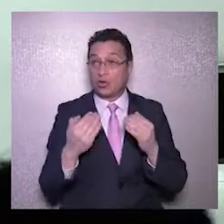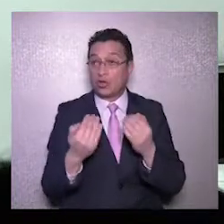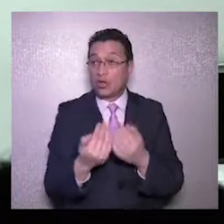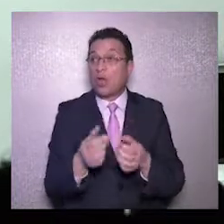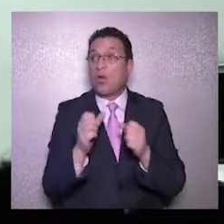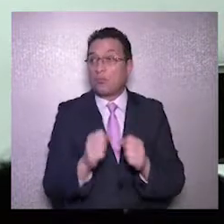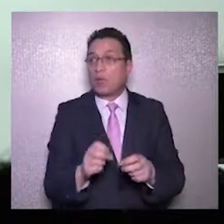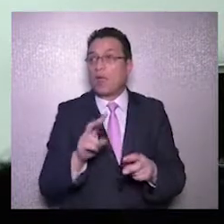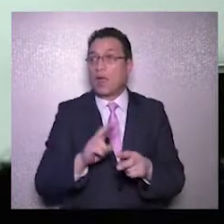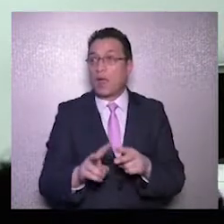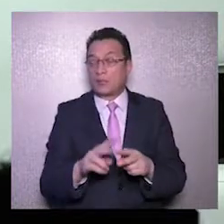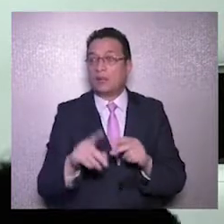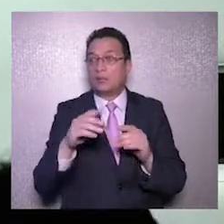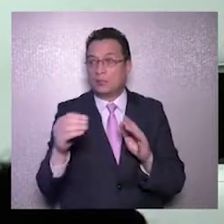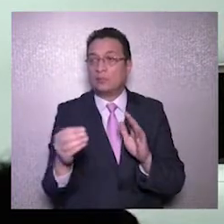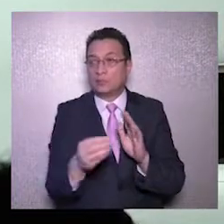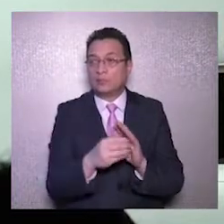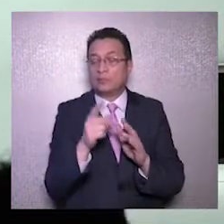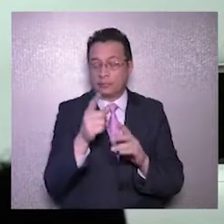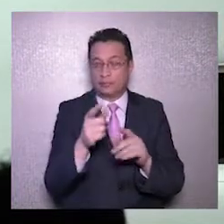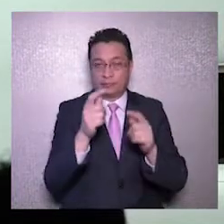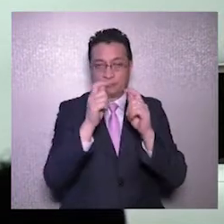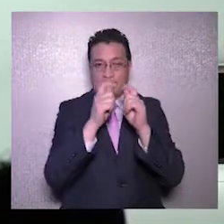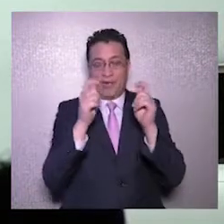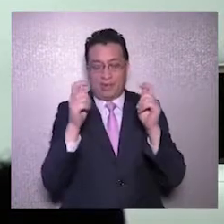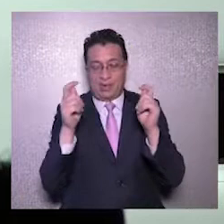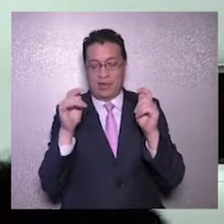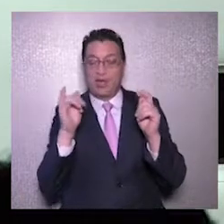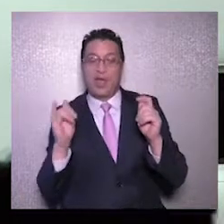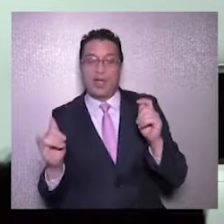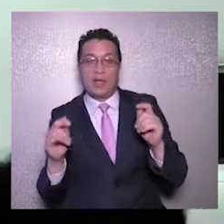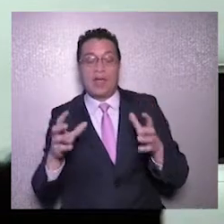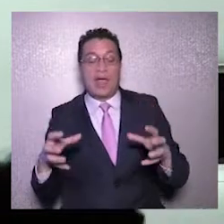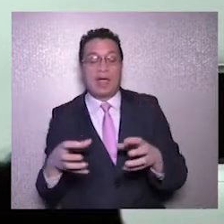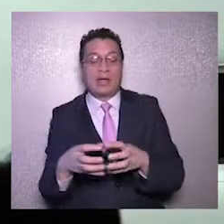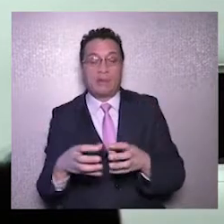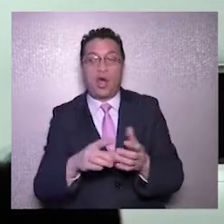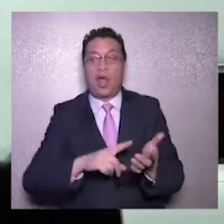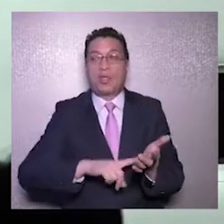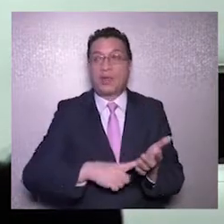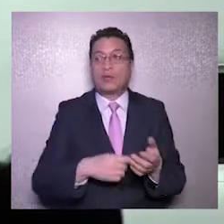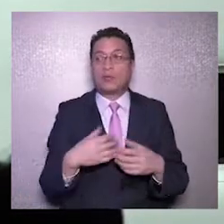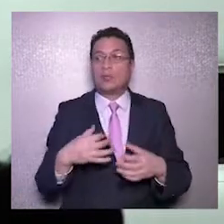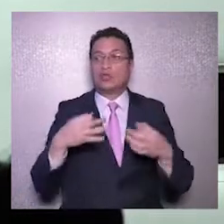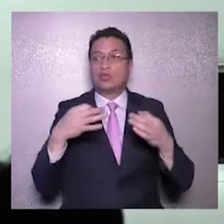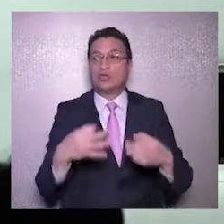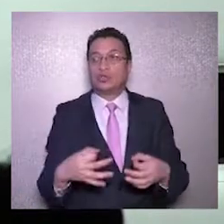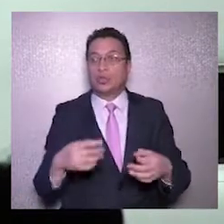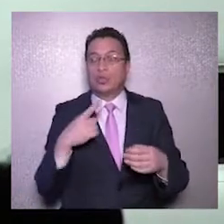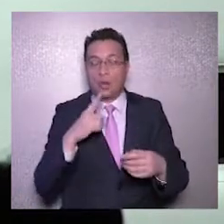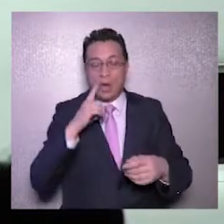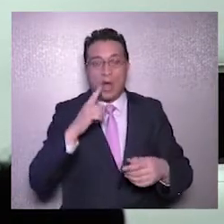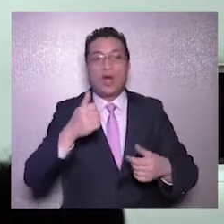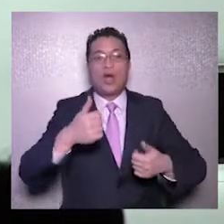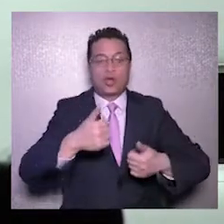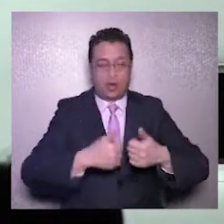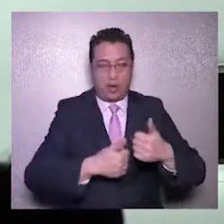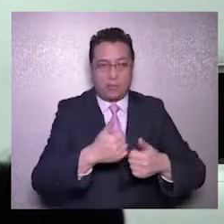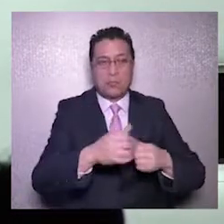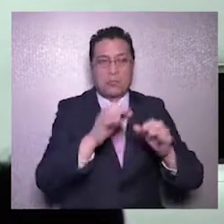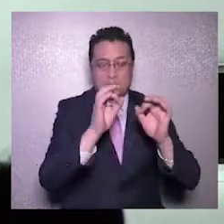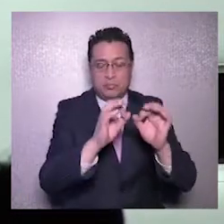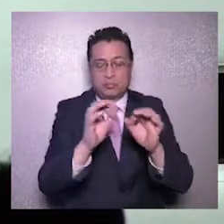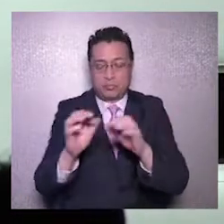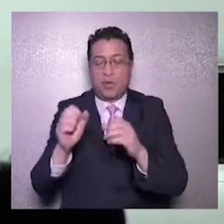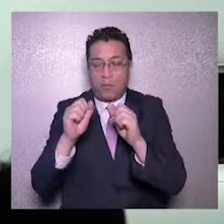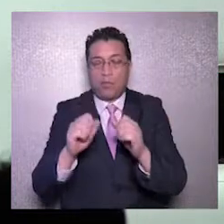hacer, están a la disposición de la candidata y de sus equipos técnicos, y estoy seguro que están las competencias y en las condiciones